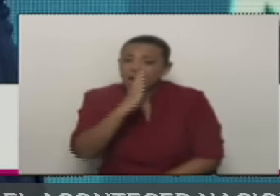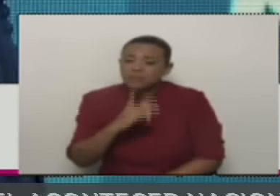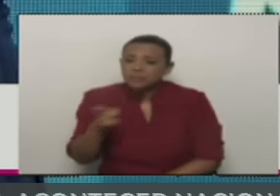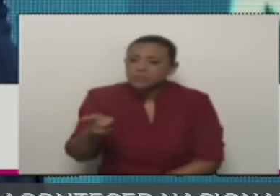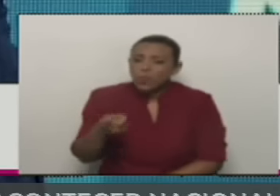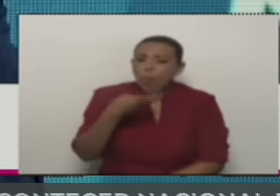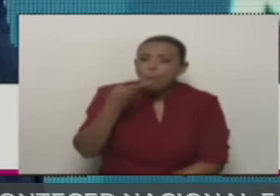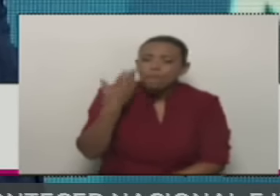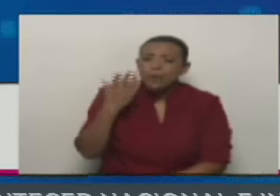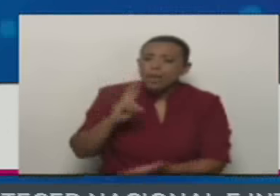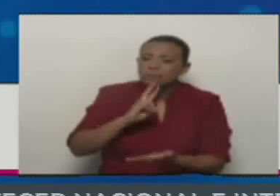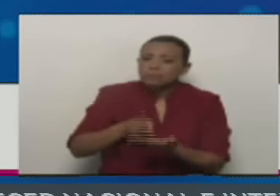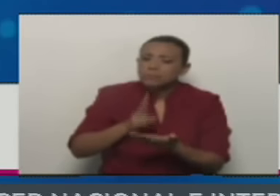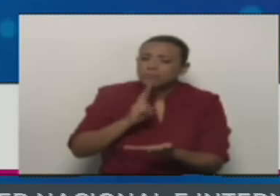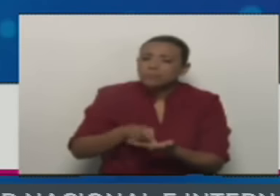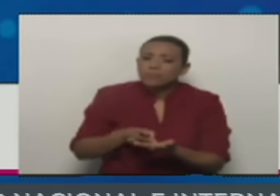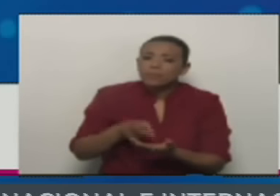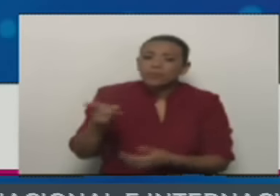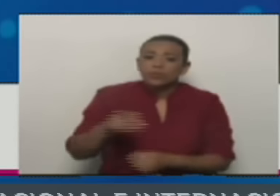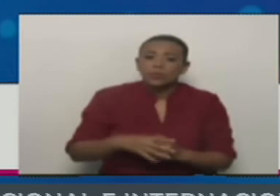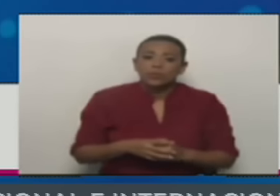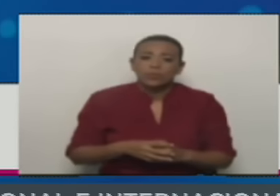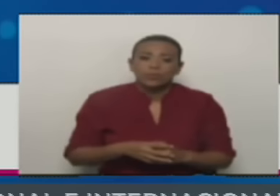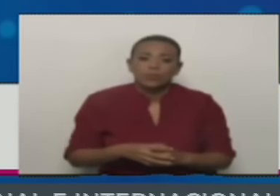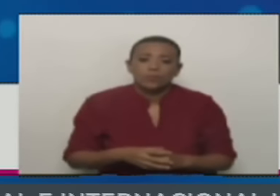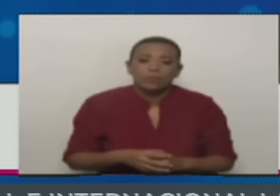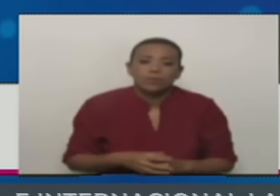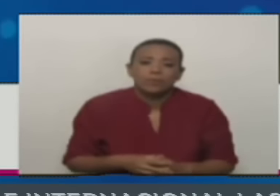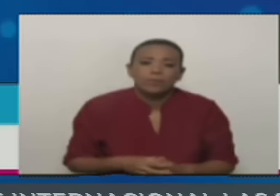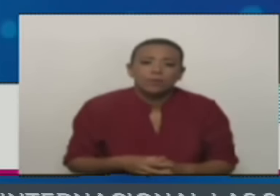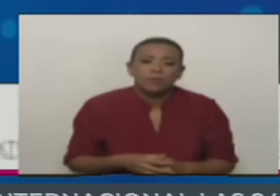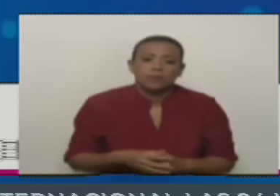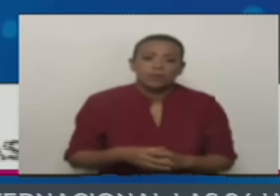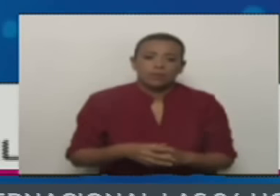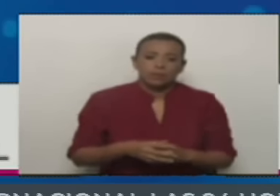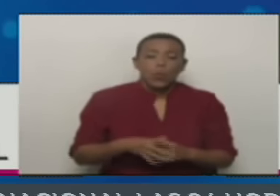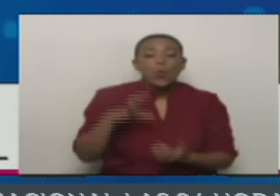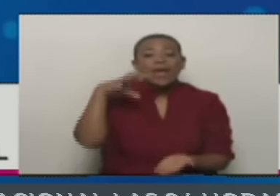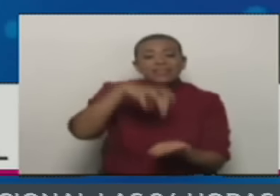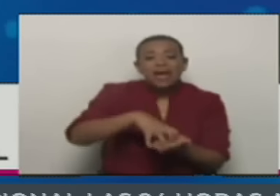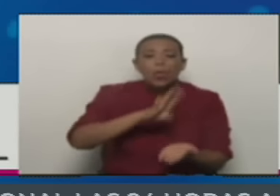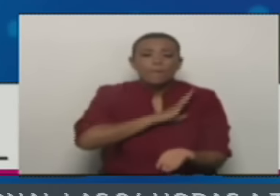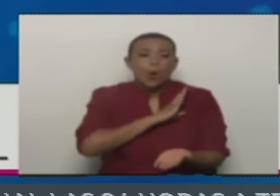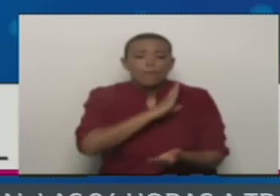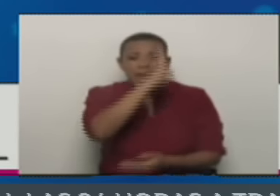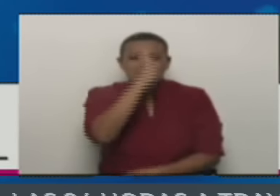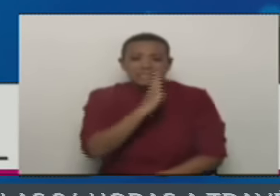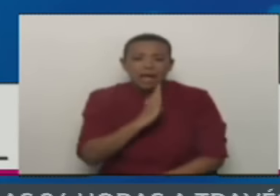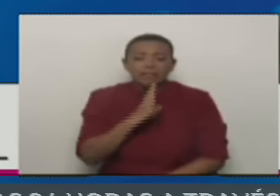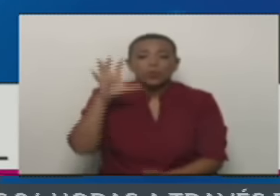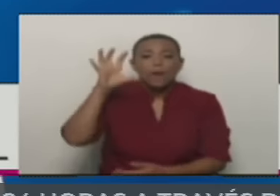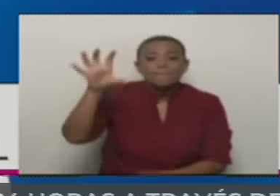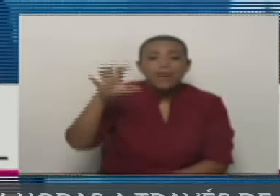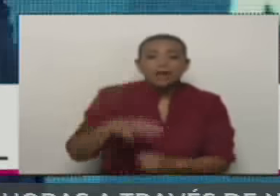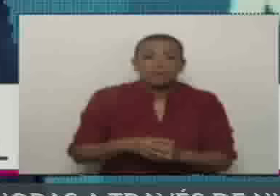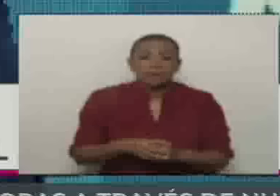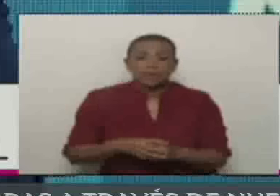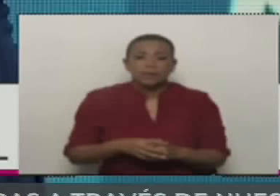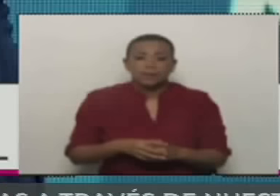Marlon? Eu sou do estado do Mato Grosso do Sul, um estado do centro do país. Mato